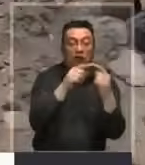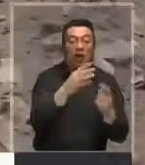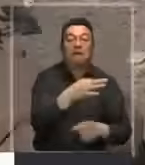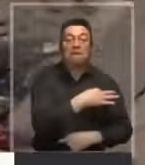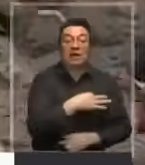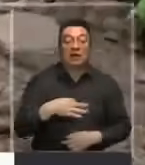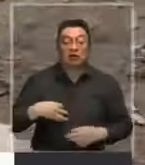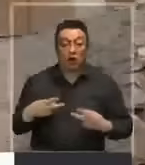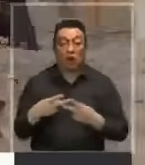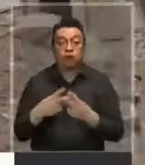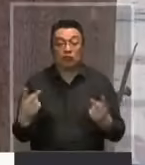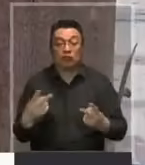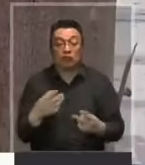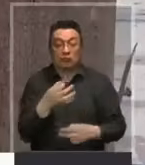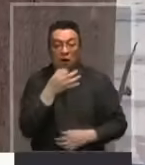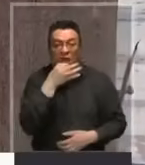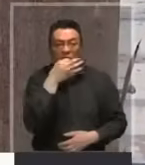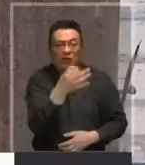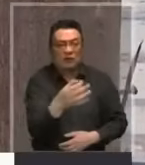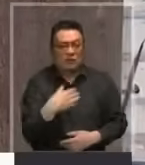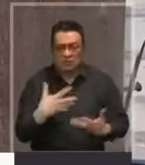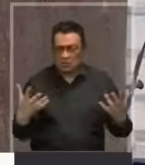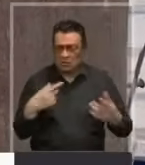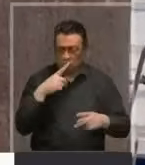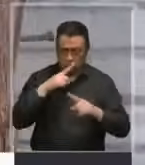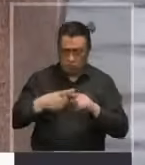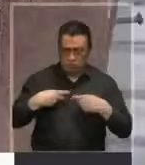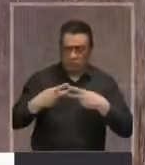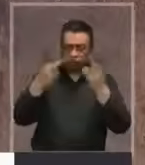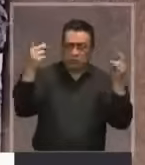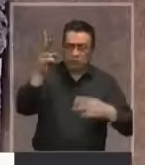Público mostrando su inquietud por los sucesos.